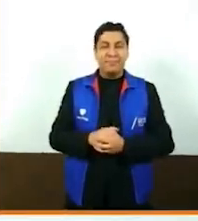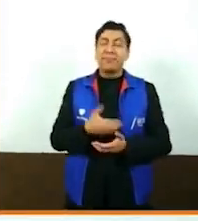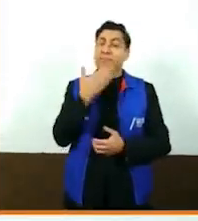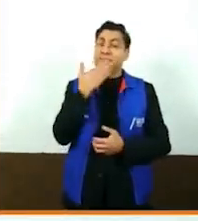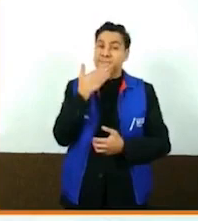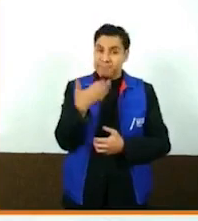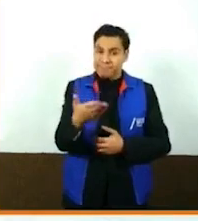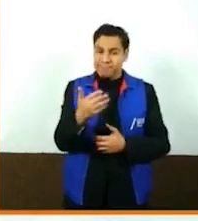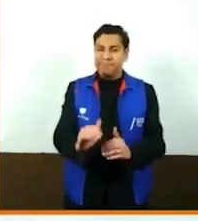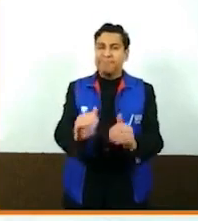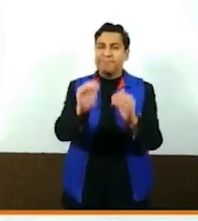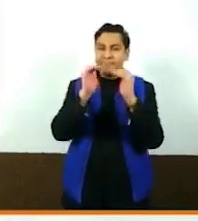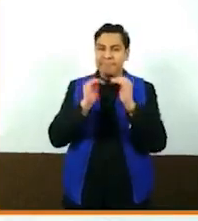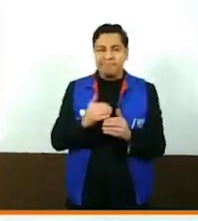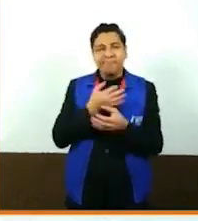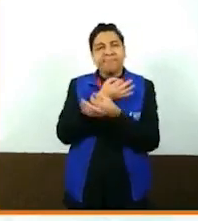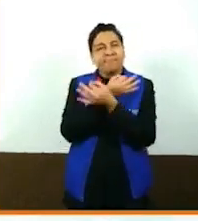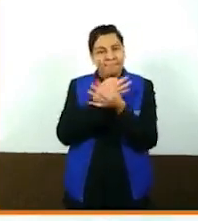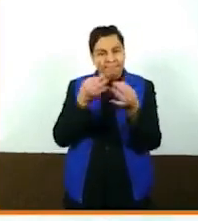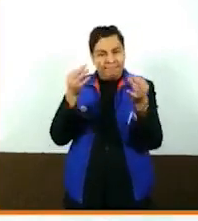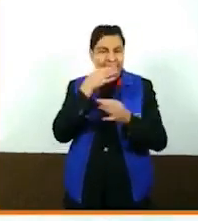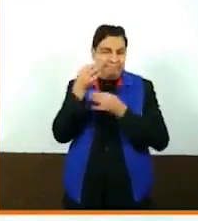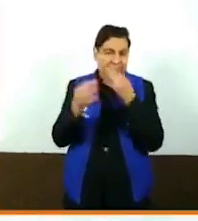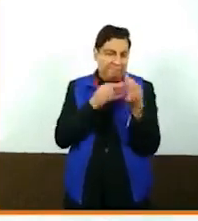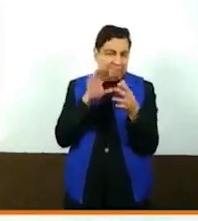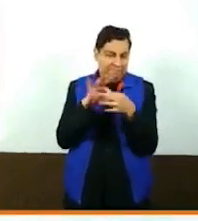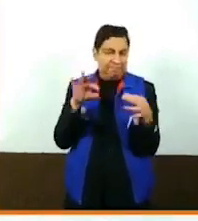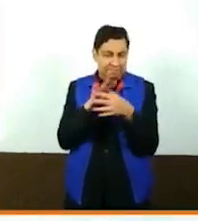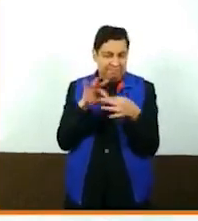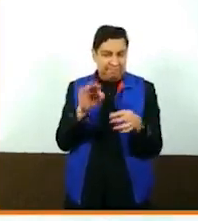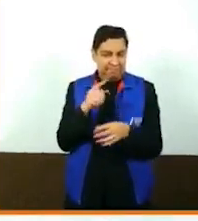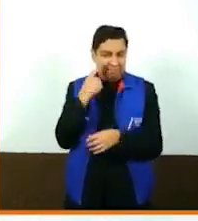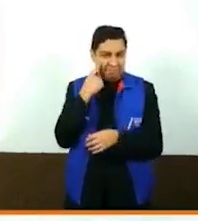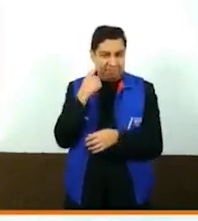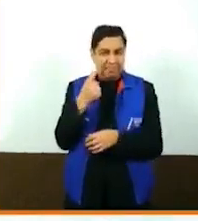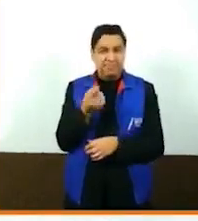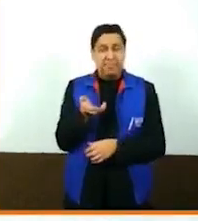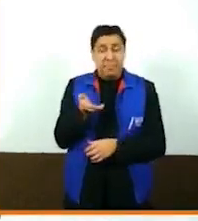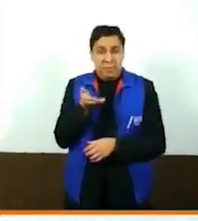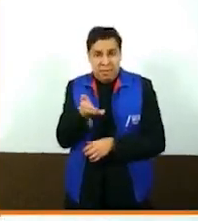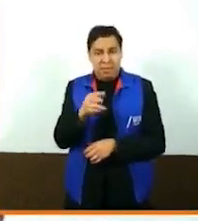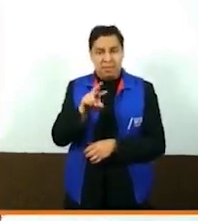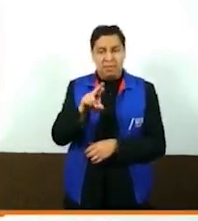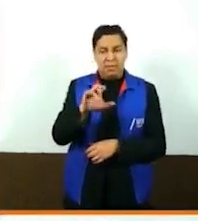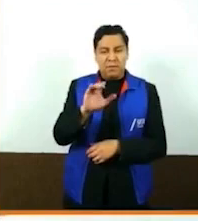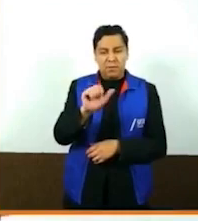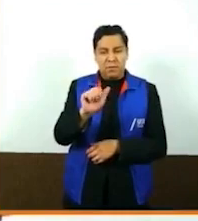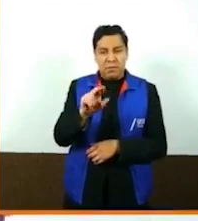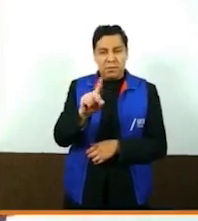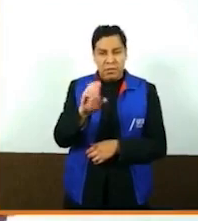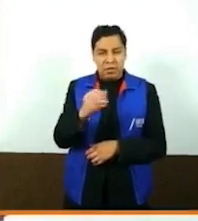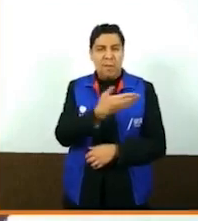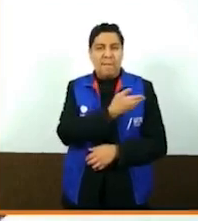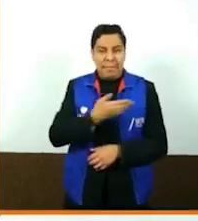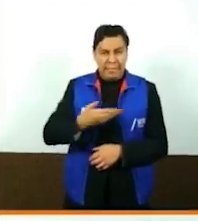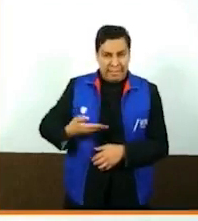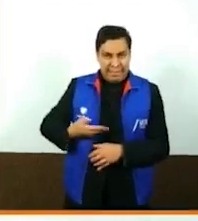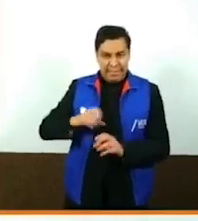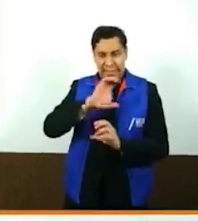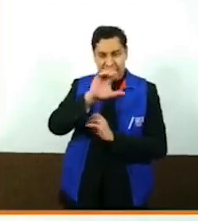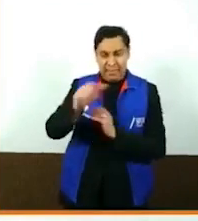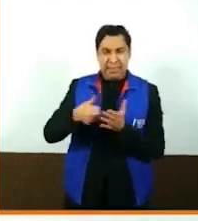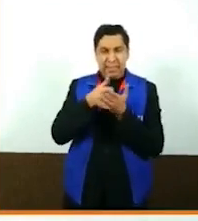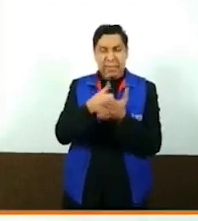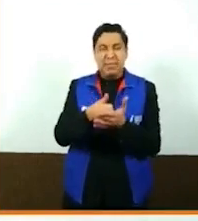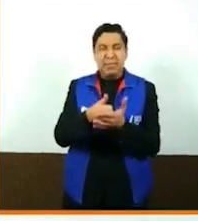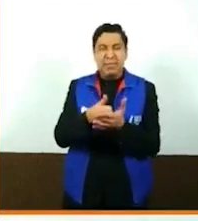Muy bien, ahora pasaremos a los mensajes y para iniciar... Le solicitamos a Ricardo Bucio Mújica, nuestro presidente ejecutivo del